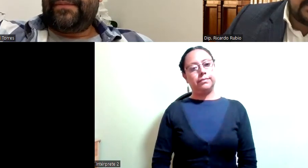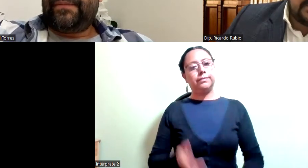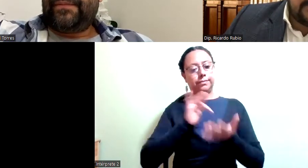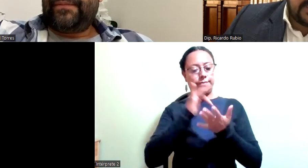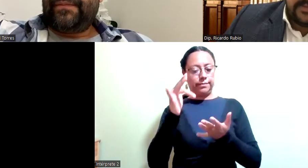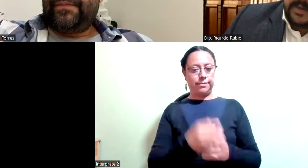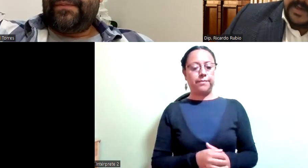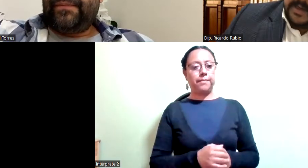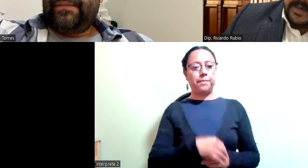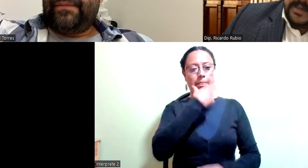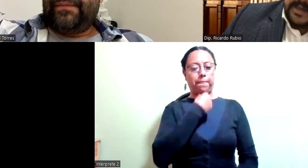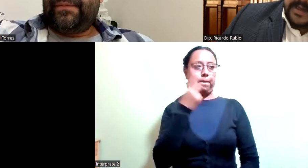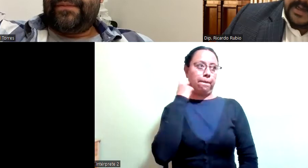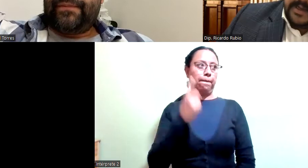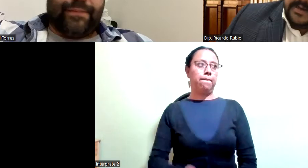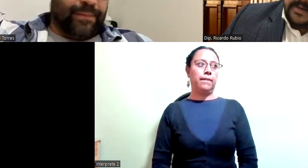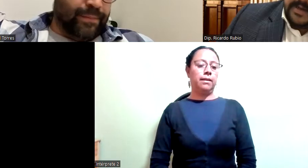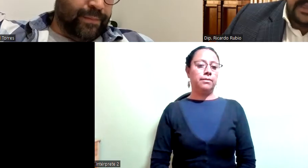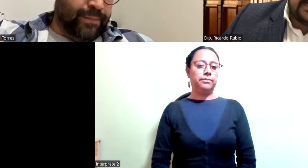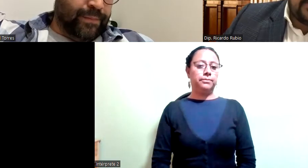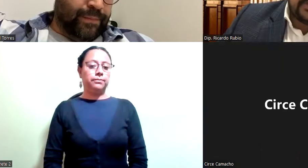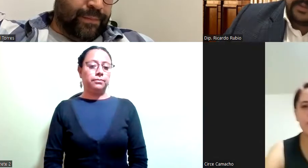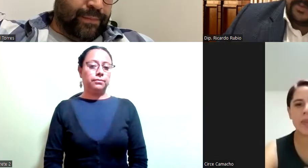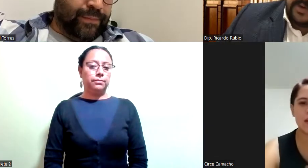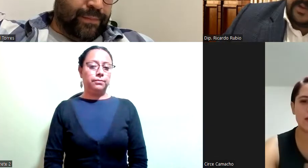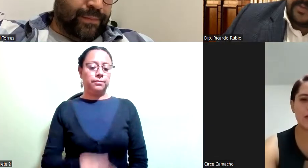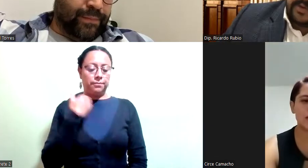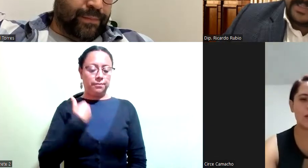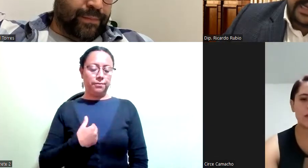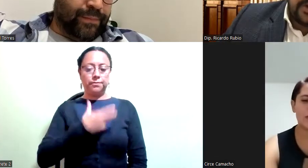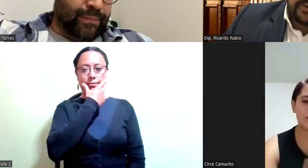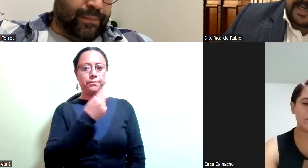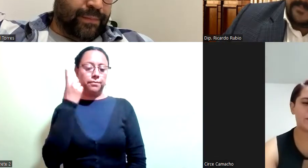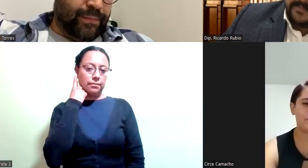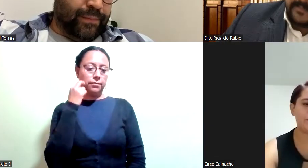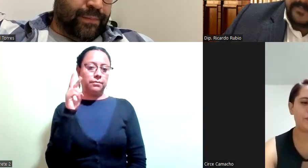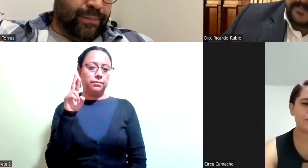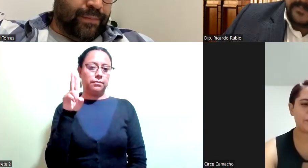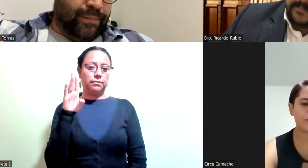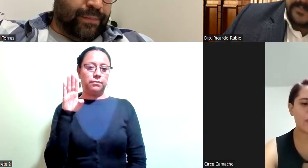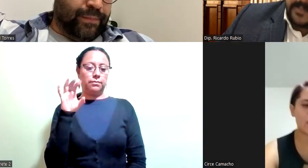Gracias, diputado. Y el de la voz, diputado Ricardo Rubio Torres, en contra.